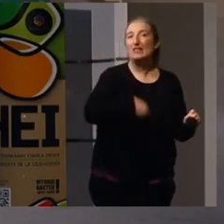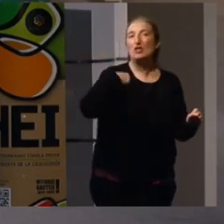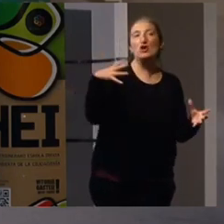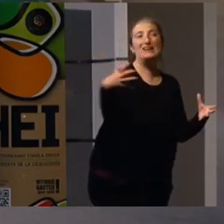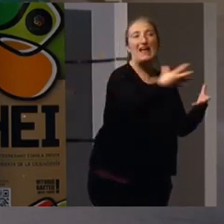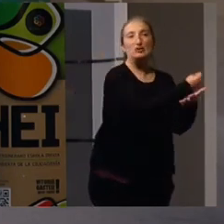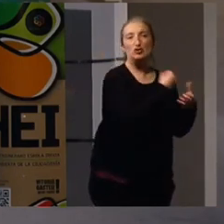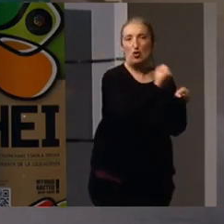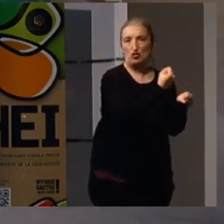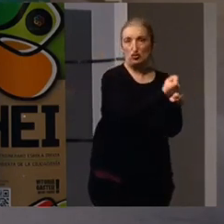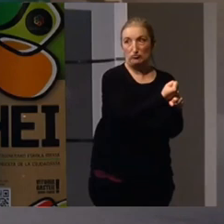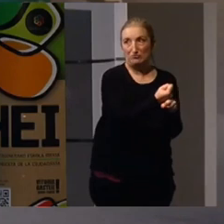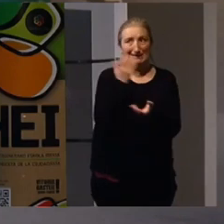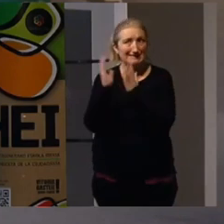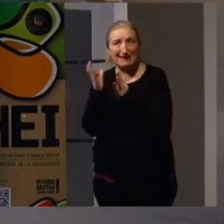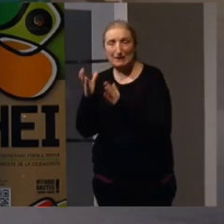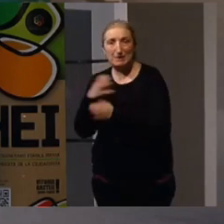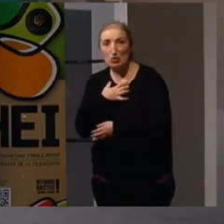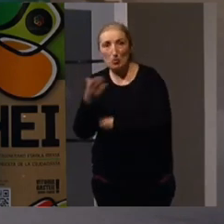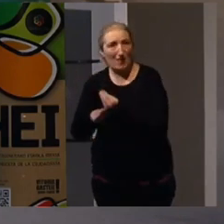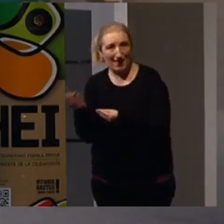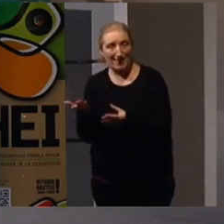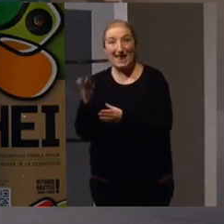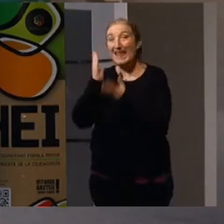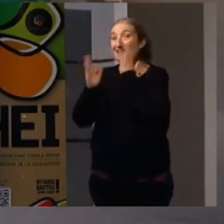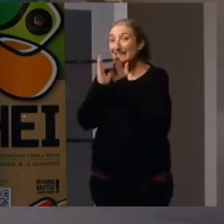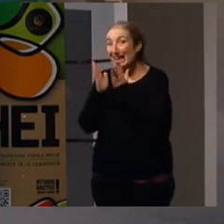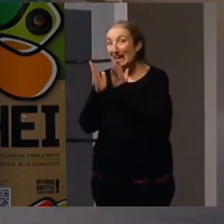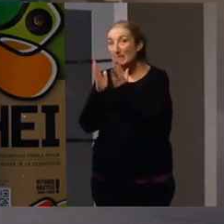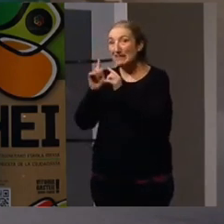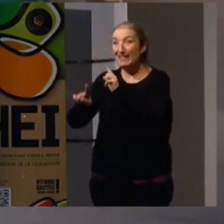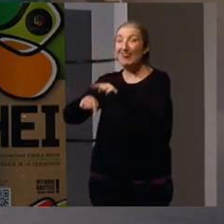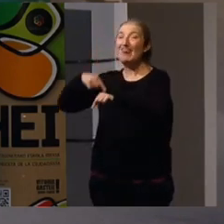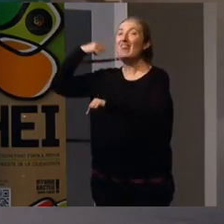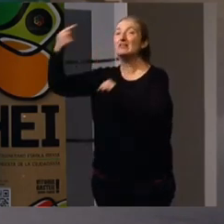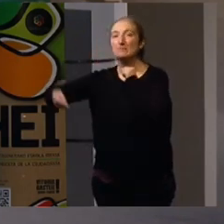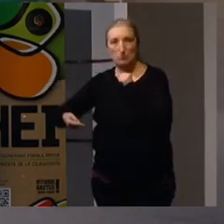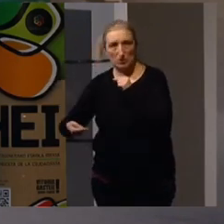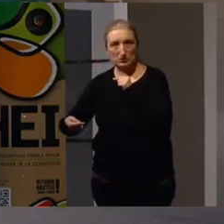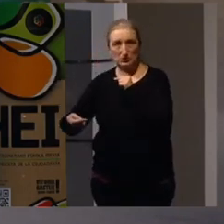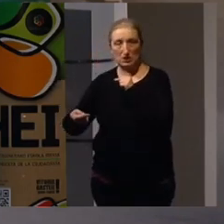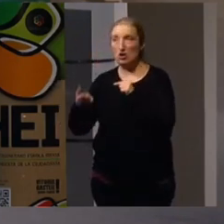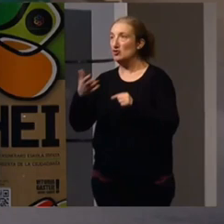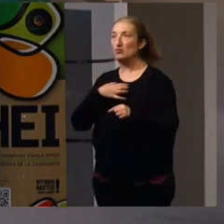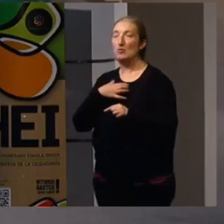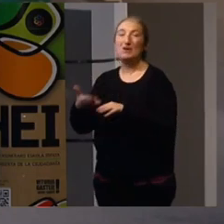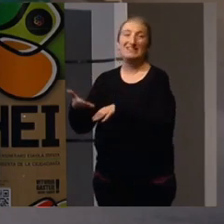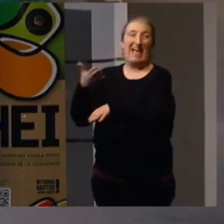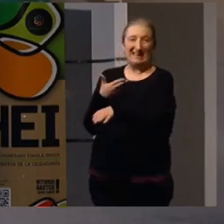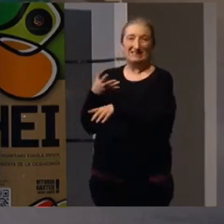a todos los trabajadores que la terapia no tiene, por la sencilla razón de que la terapia, por definición, va posteriori. No puedes hacer ese